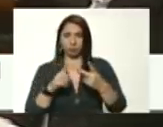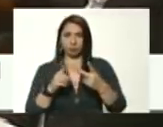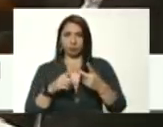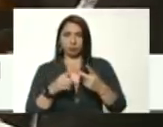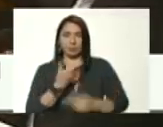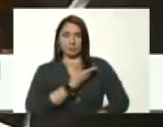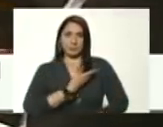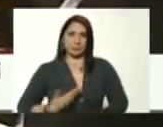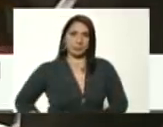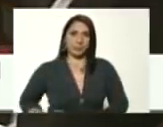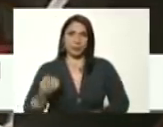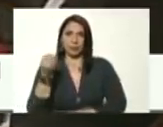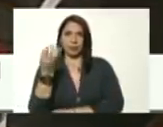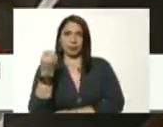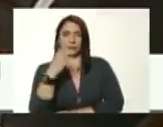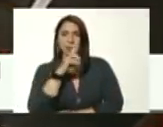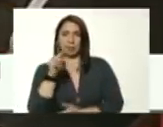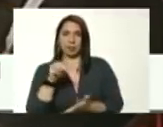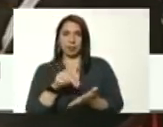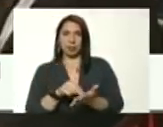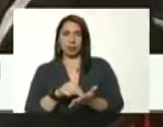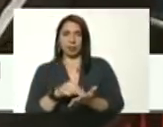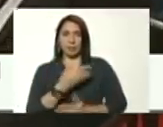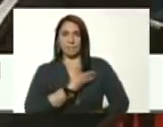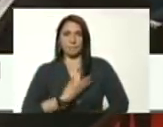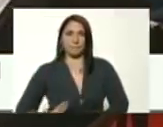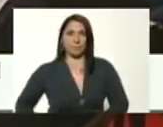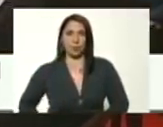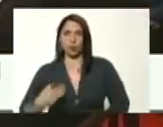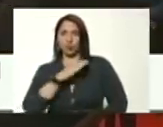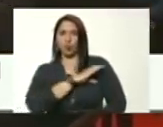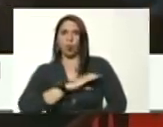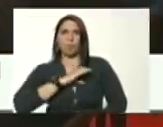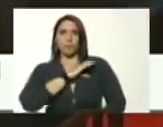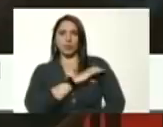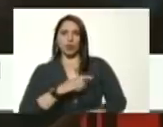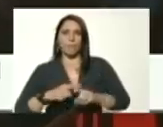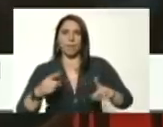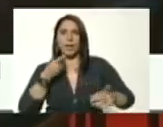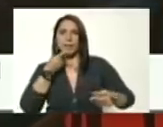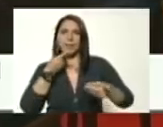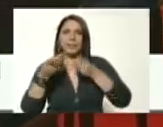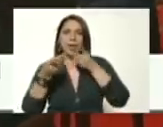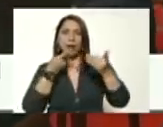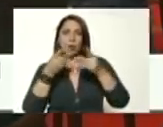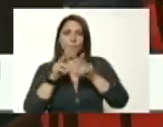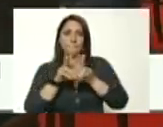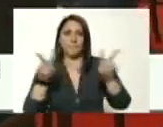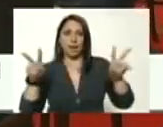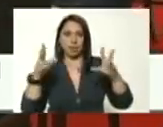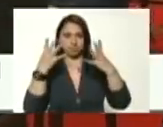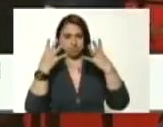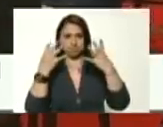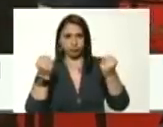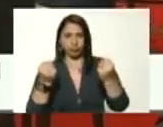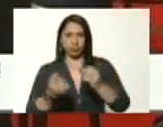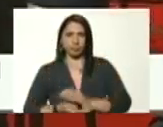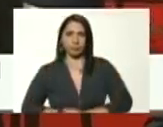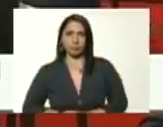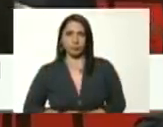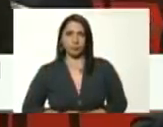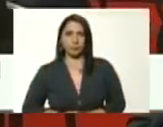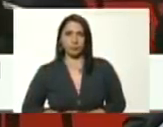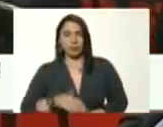presidente de la asamblea nacional y presidente de la comisión para el diálogo la paz y el entendimiento el